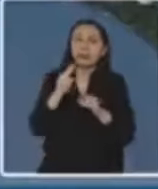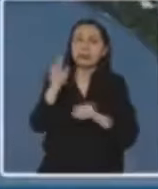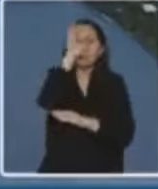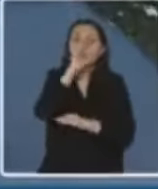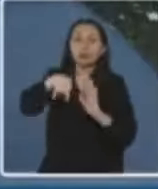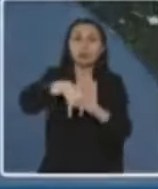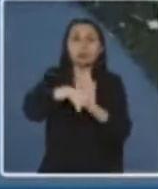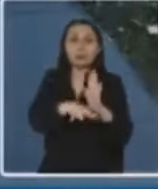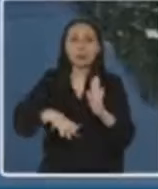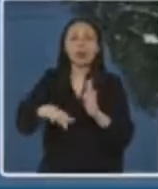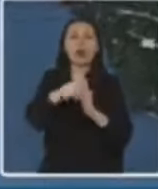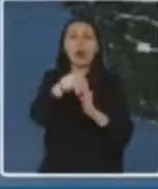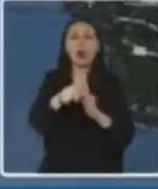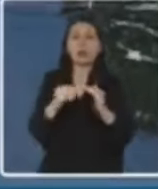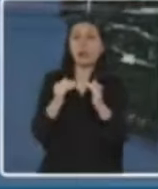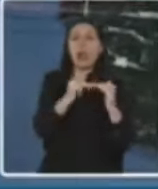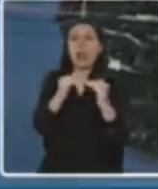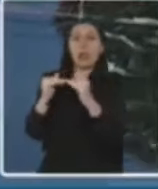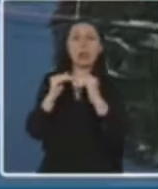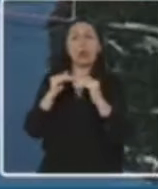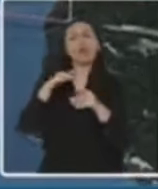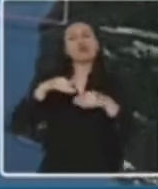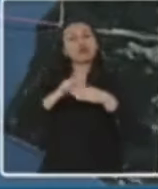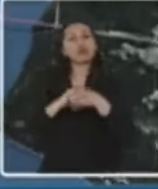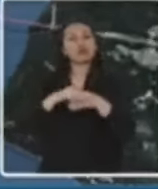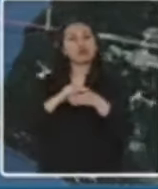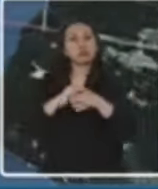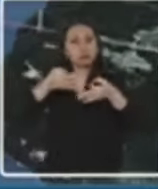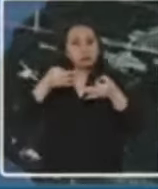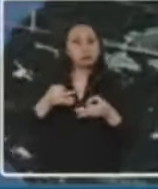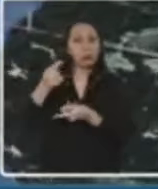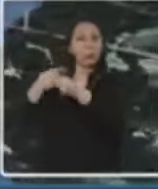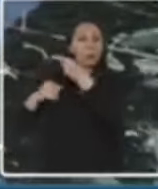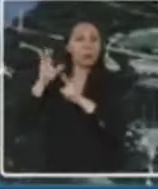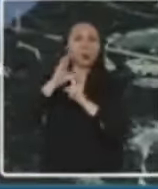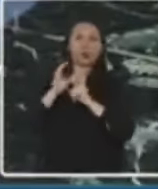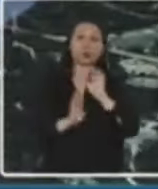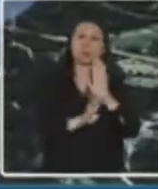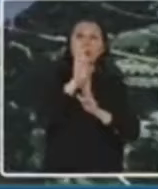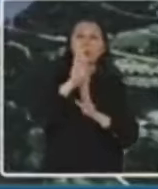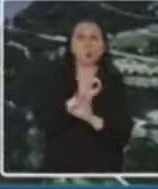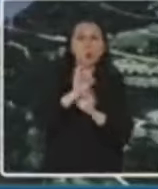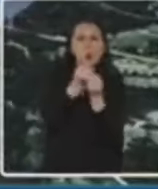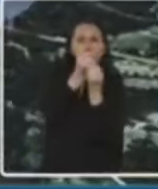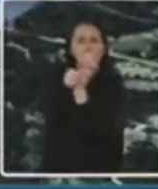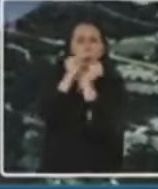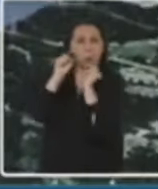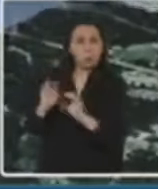de chiloé por un equilibrio que sea auténtico con su historia y su cultura en donde haya progreso Pero sin renunciar a su